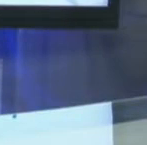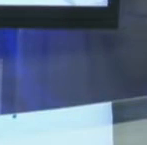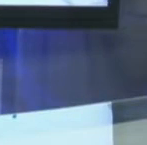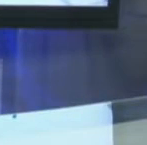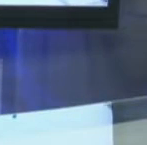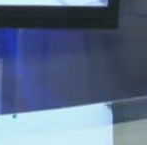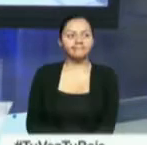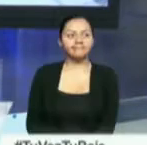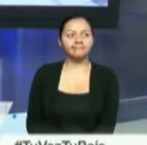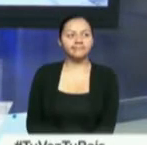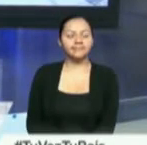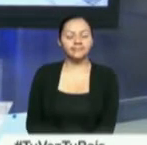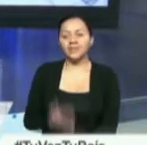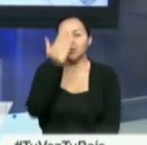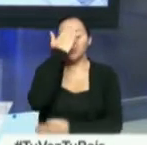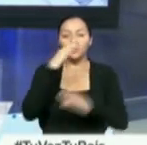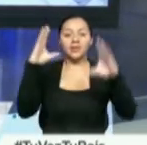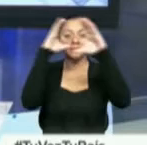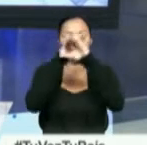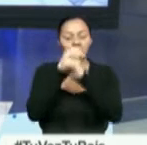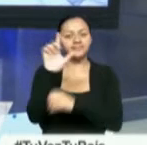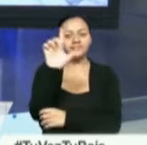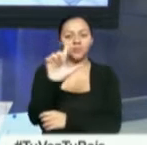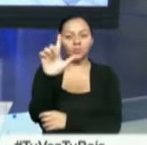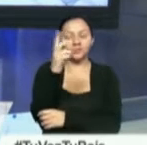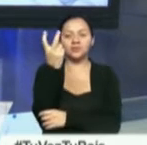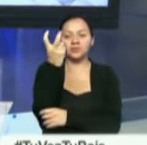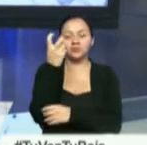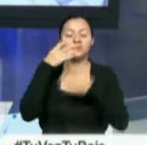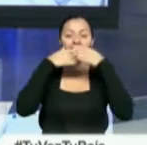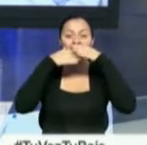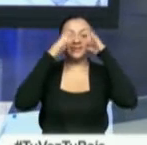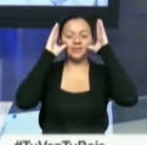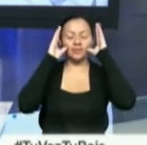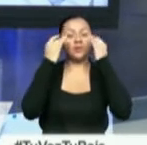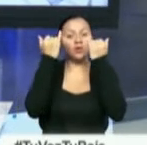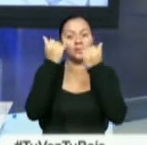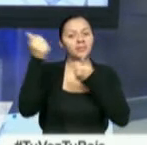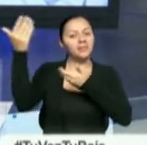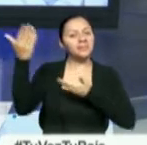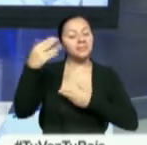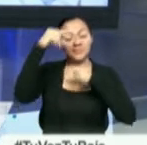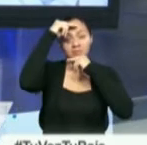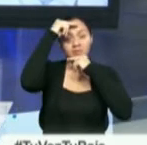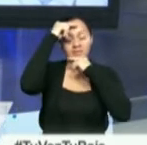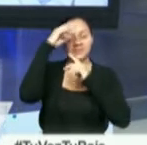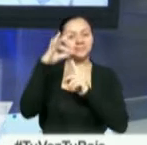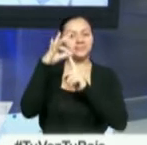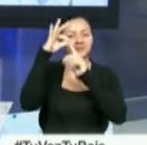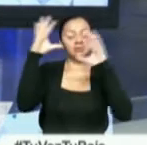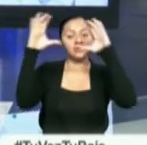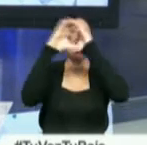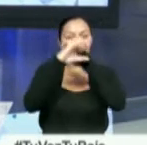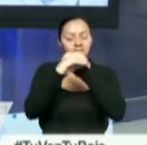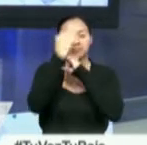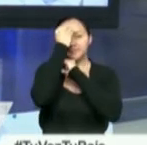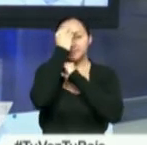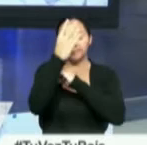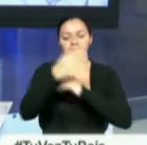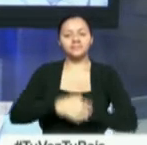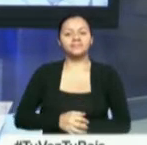muy buenas noches lunes 12 de diciembre sean todos bienvenidos a su noticiero ciudadano de emisión estelar empecemos con la información